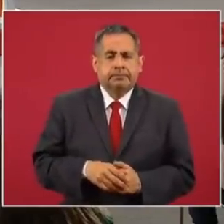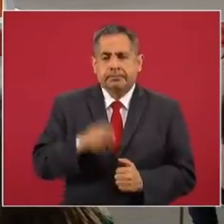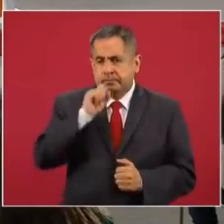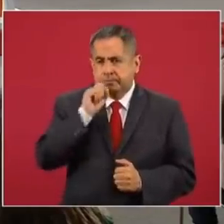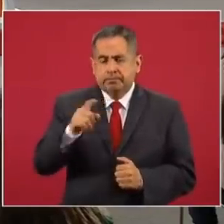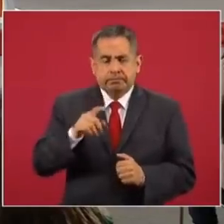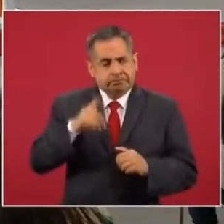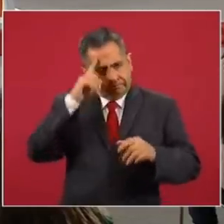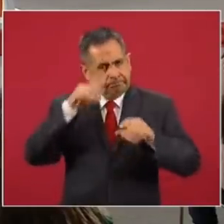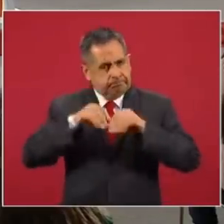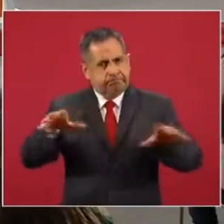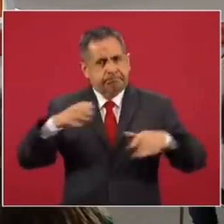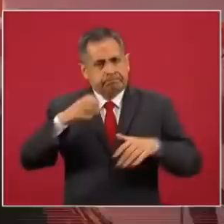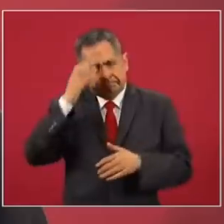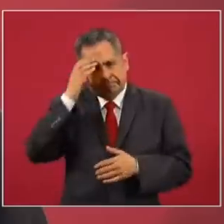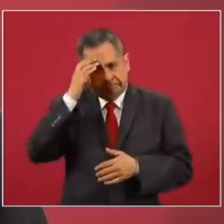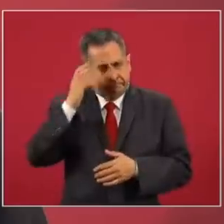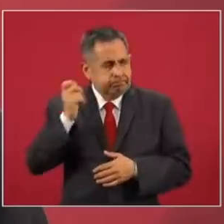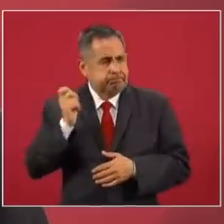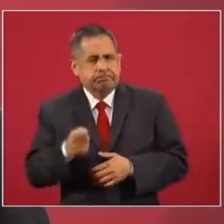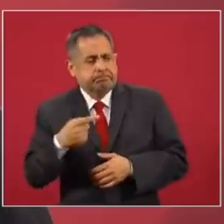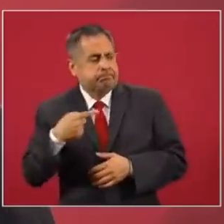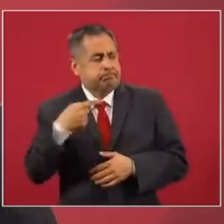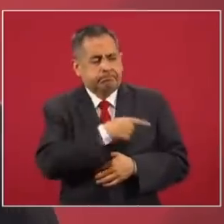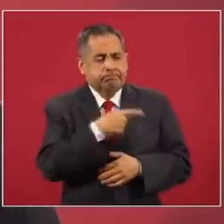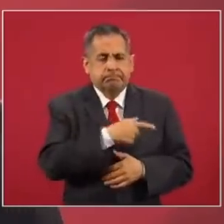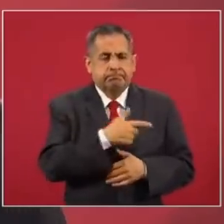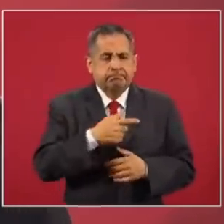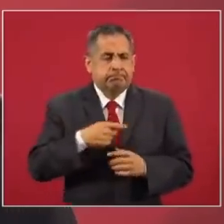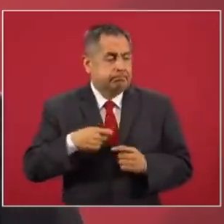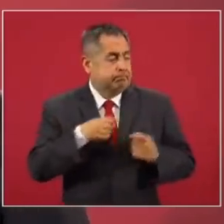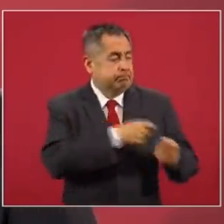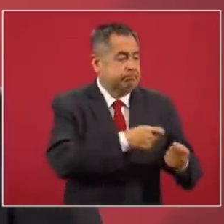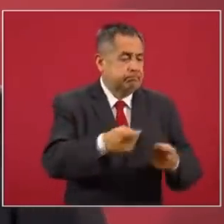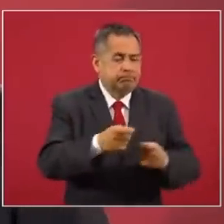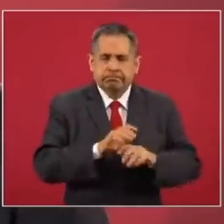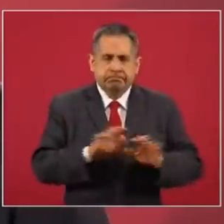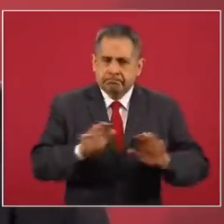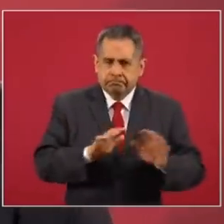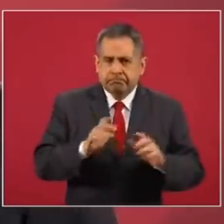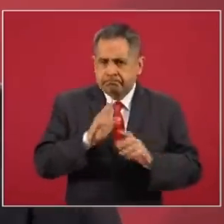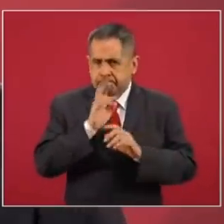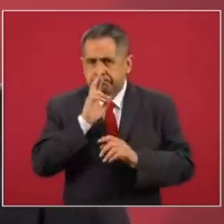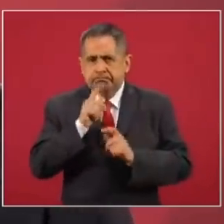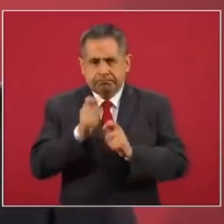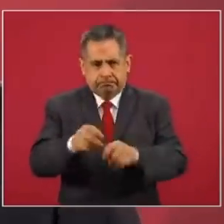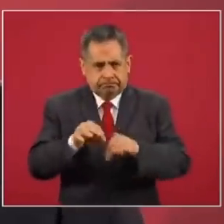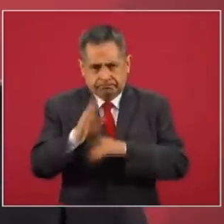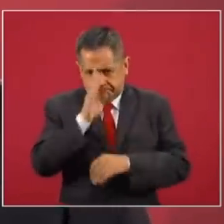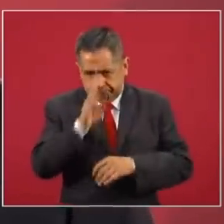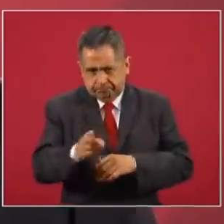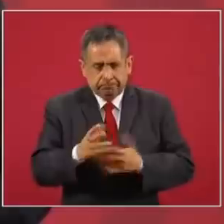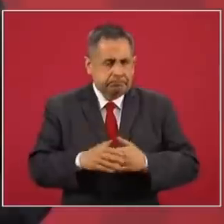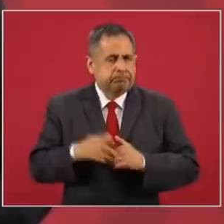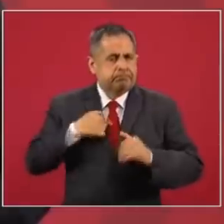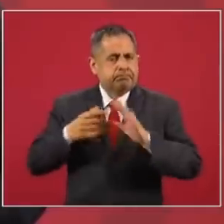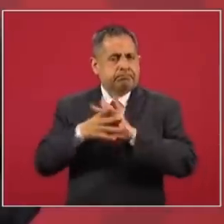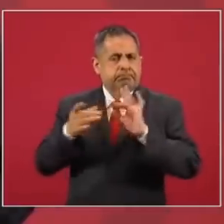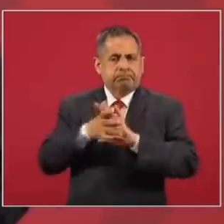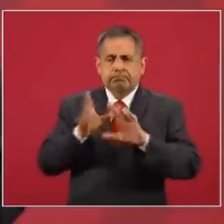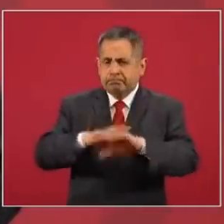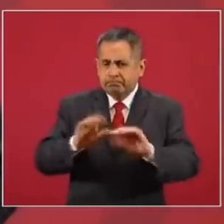al conocerse cómo está la situación, se explica el problema y vamos a